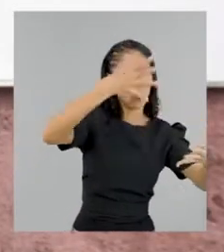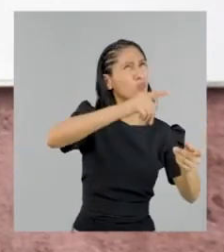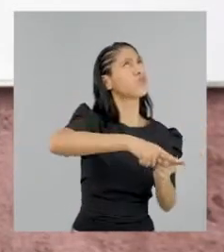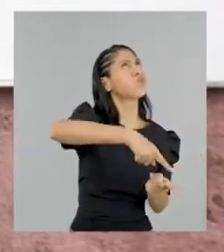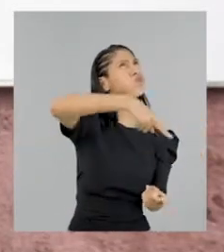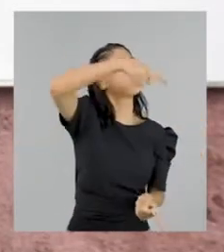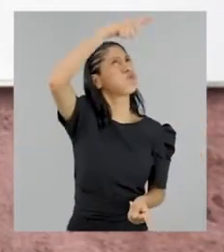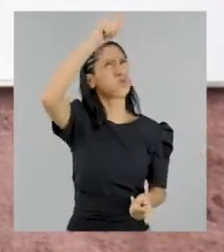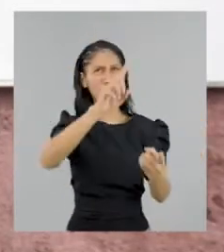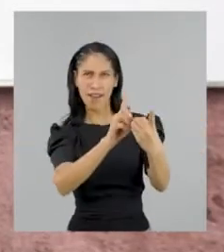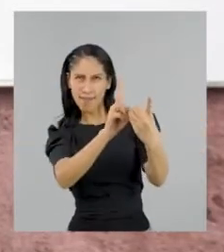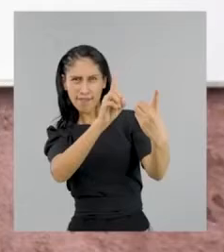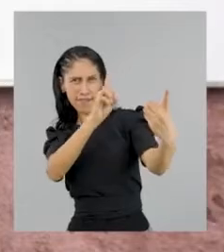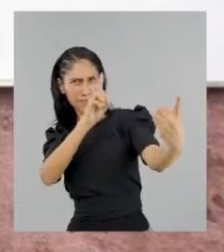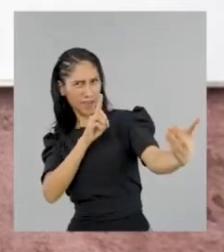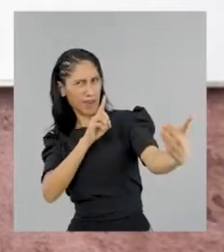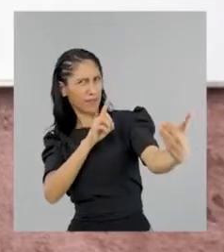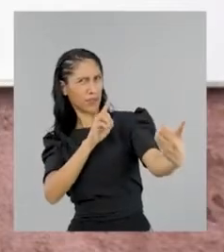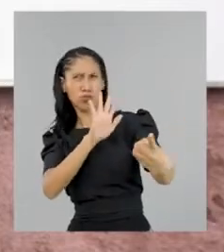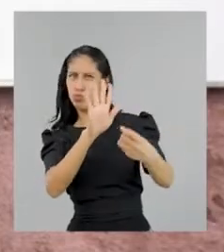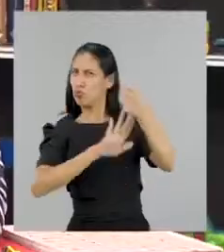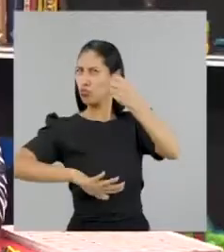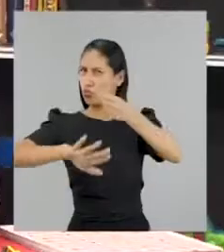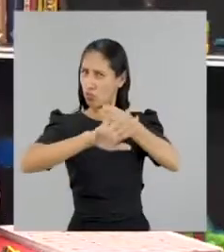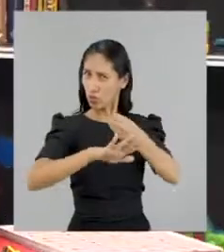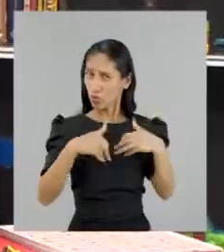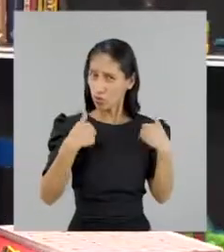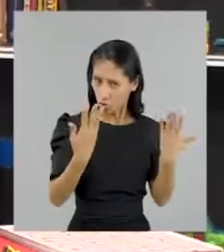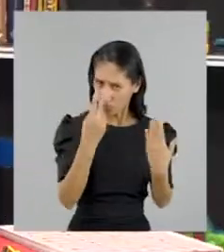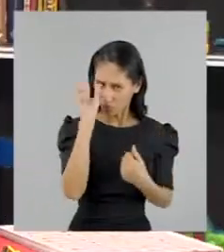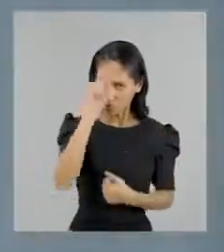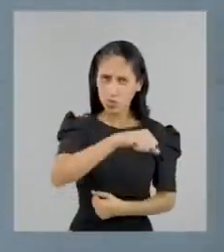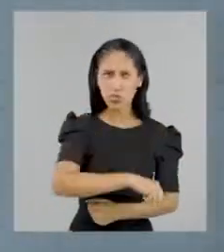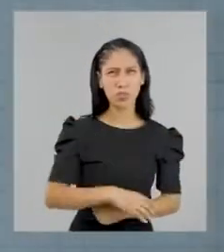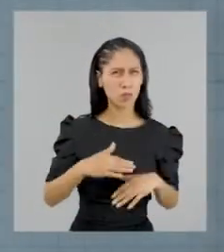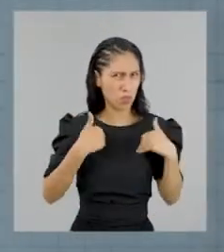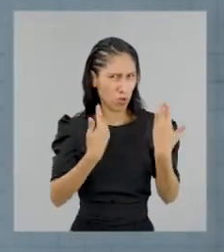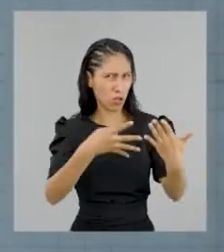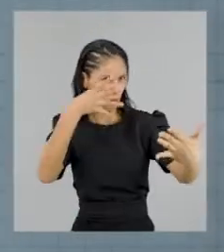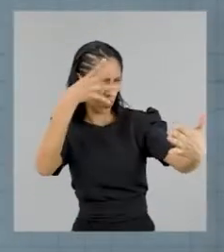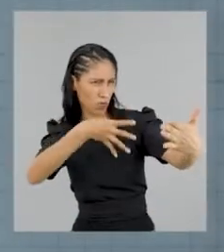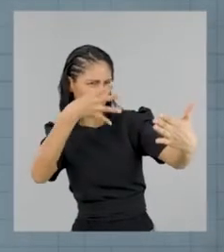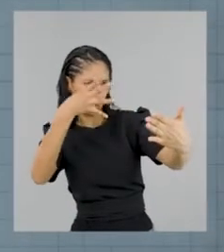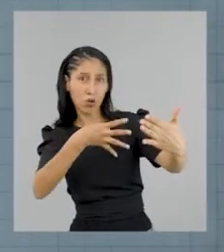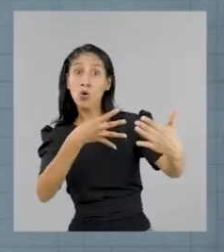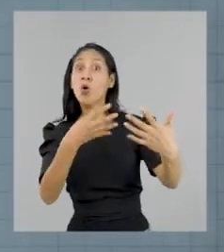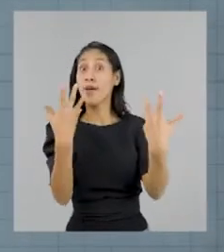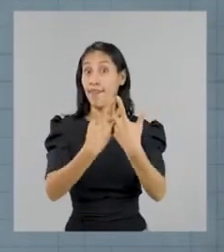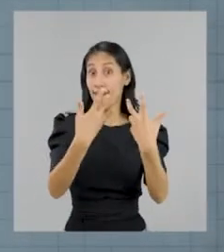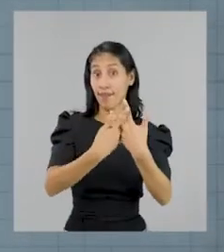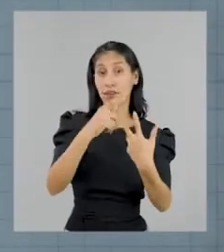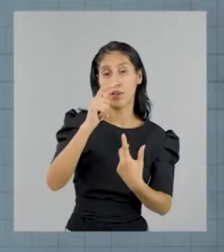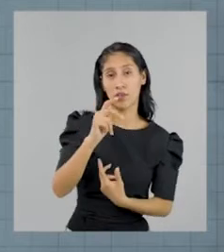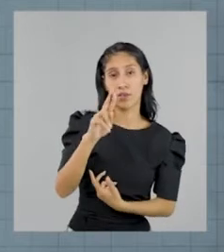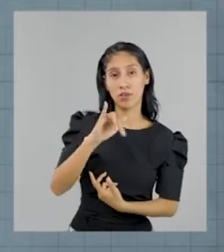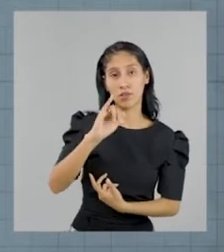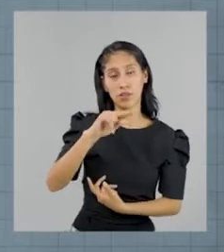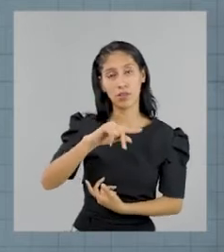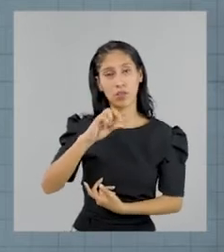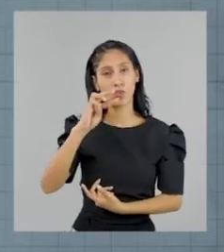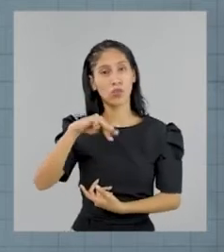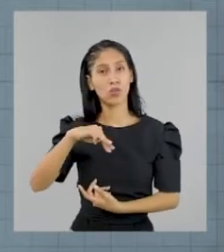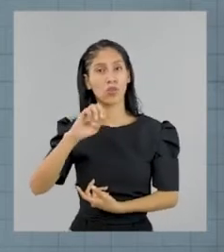y la distancia a la que nos encontramos de su base? Claro que sí, la podemos calcular con una razón trigonométrica,